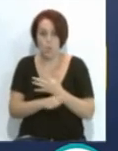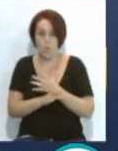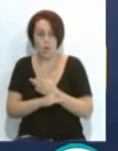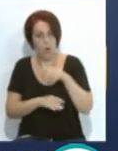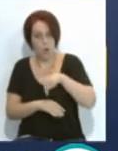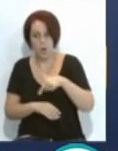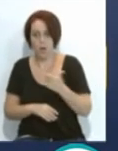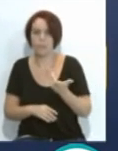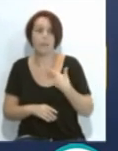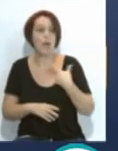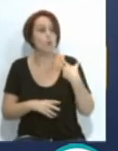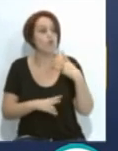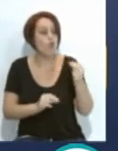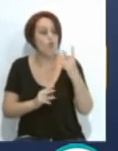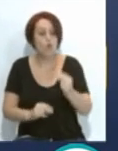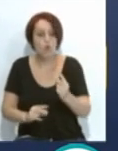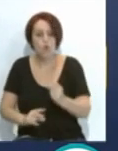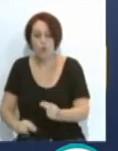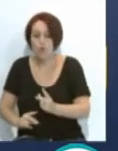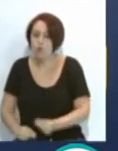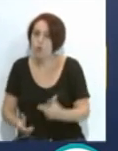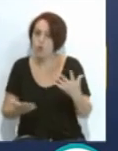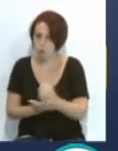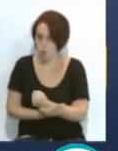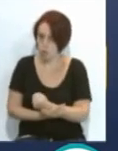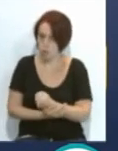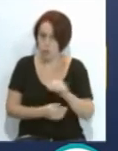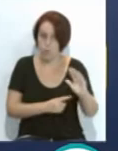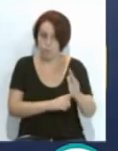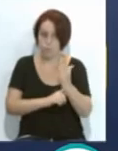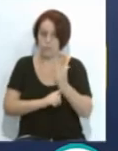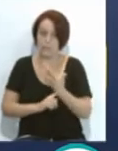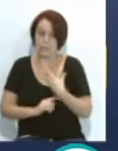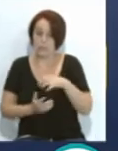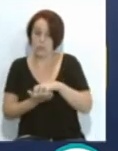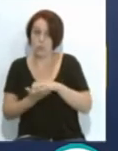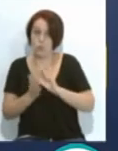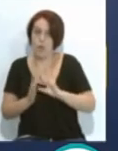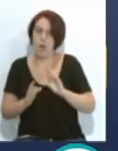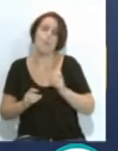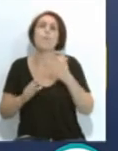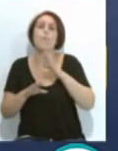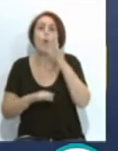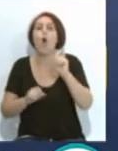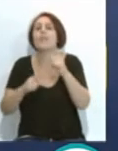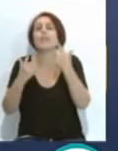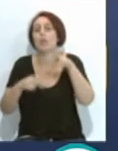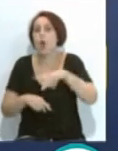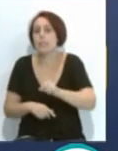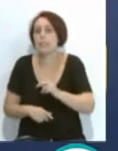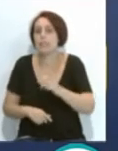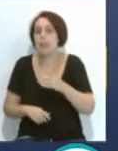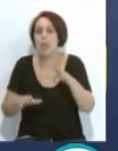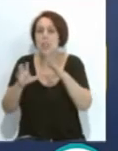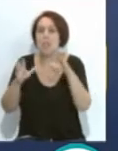todos se les ha dicho que no. Y hemos recibido supuestas ofertas, digo supuestas porque no han sido en firme, de otros